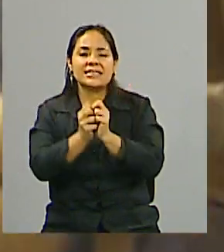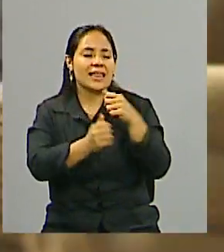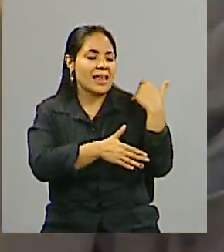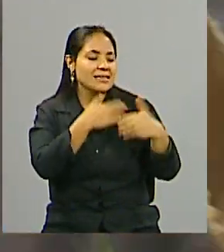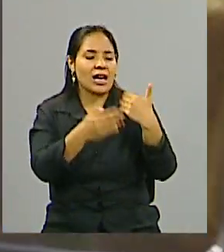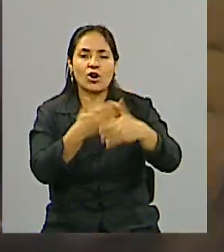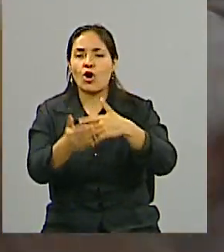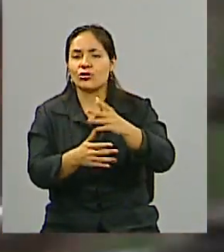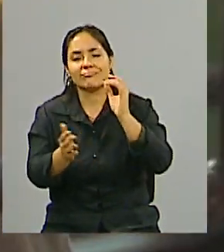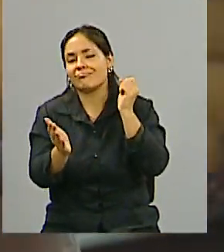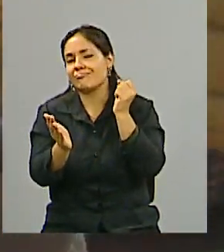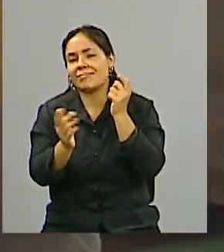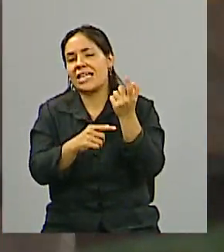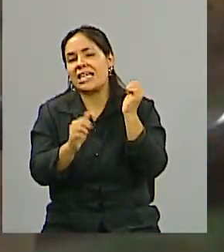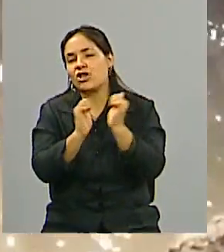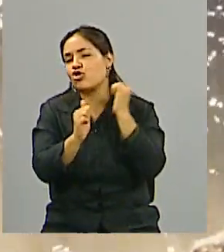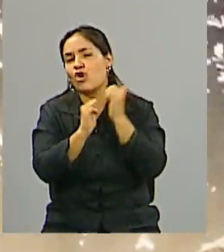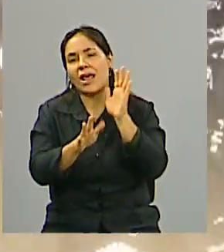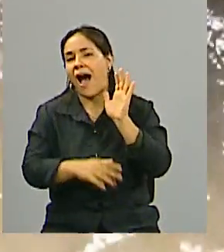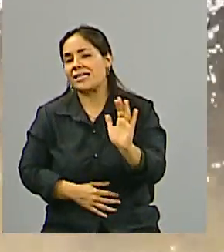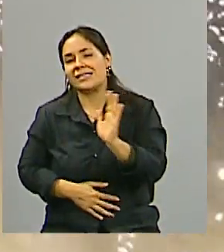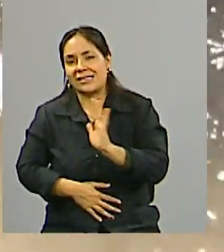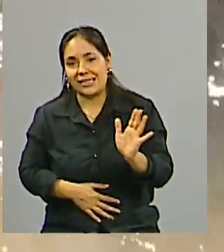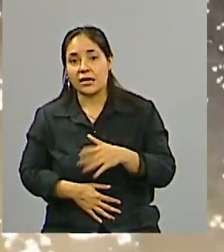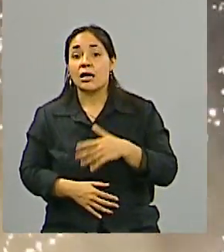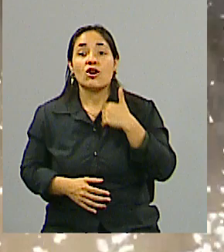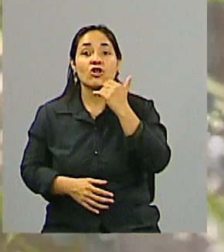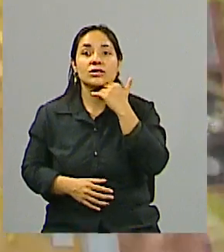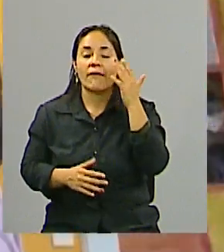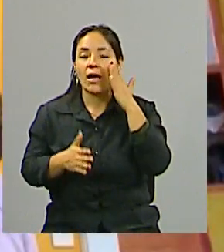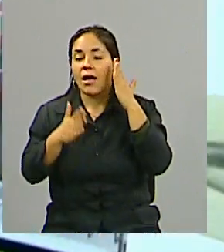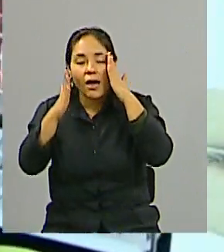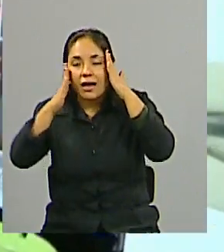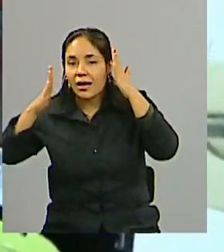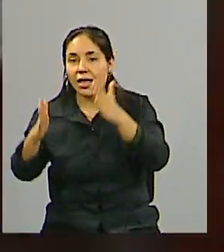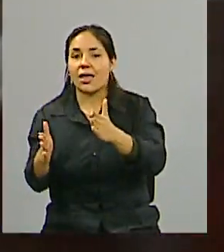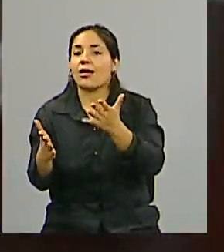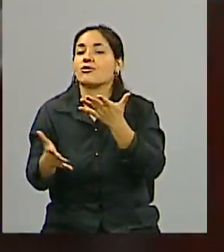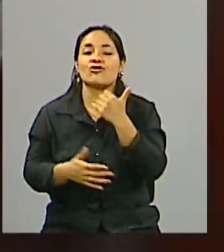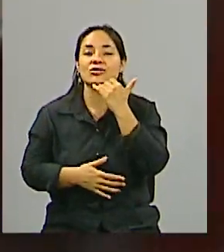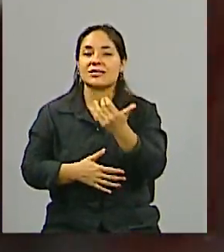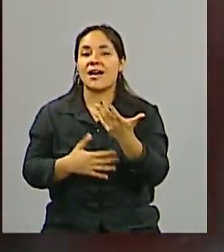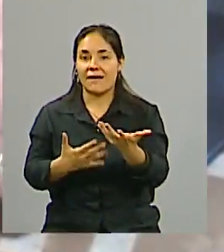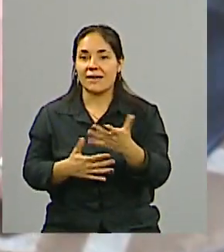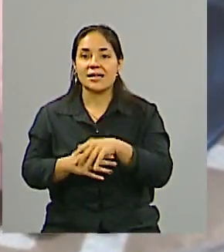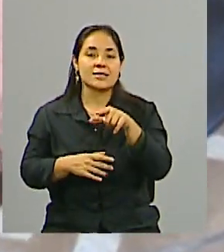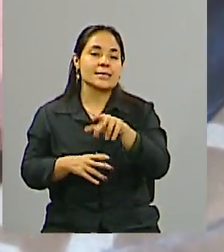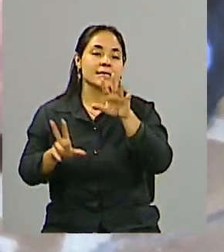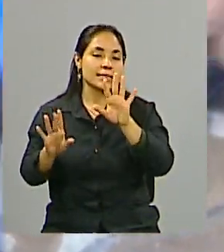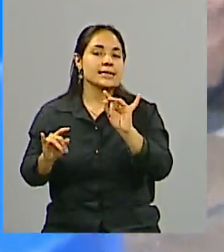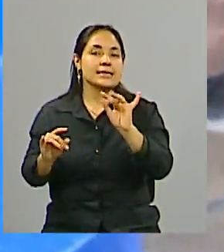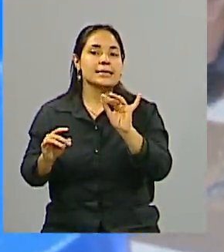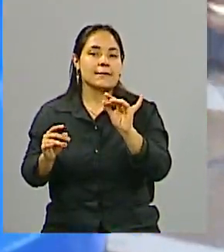sabe productivamente a qué apostar, digamos, a dónde ir. Más, eso ya es un tema. En